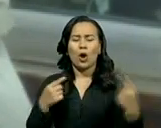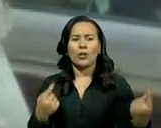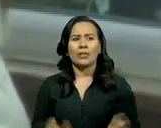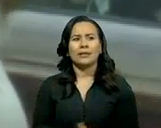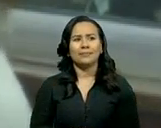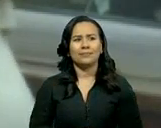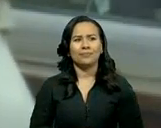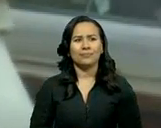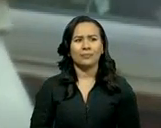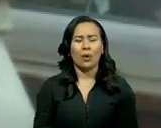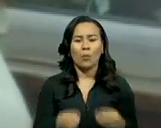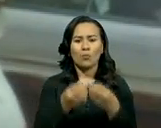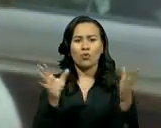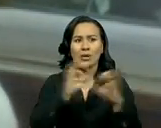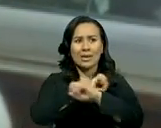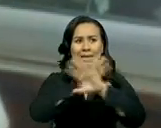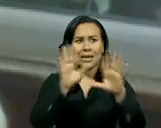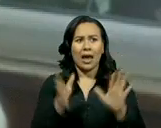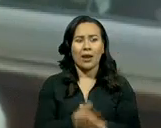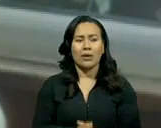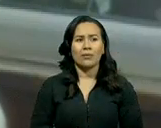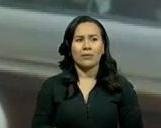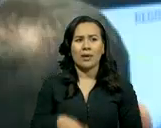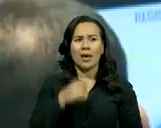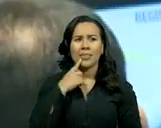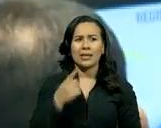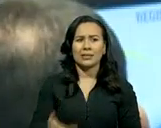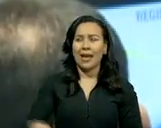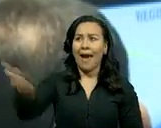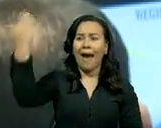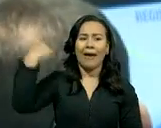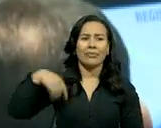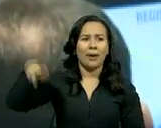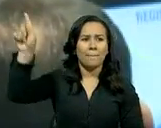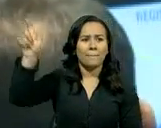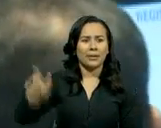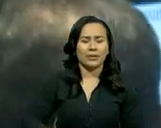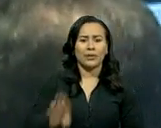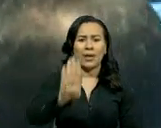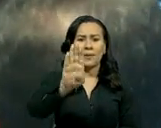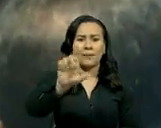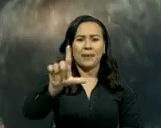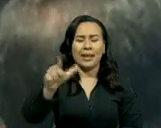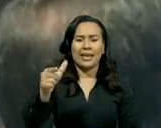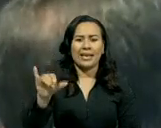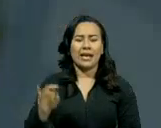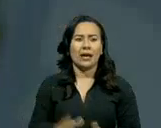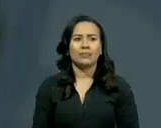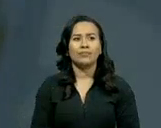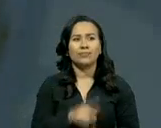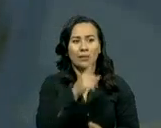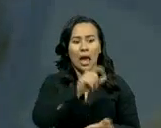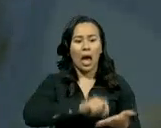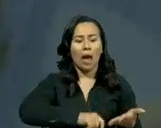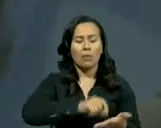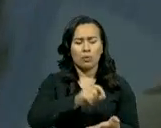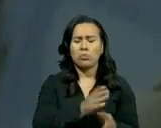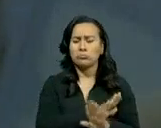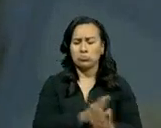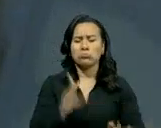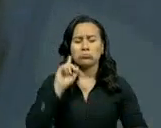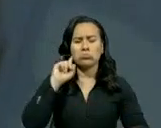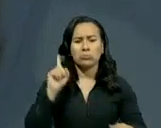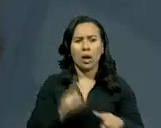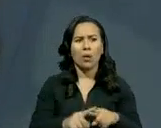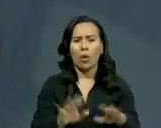propósito, muy claro, viene desde un ático en Bélgica. En ese mismo tenor, el legislador que apoyó ese informe defendió lo aprobado y decía que